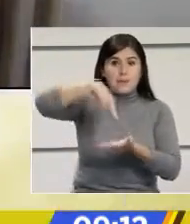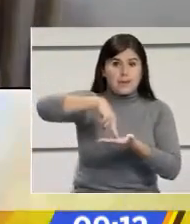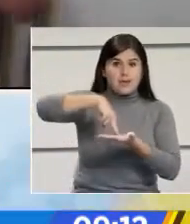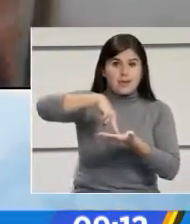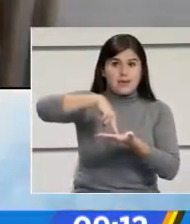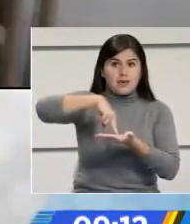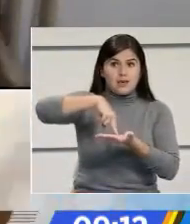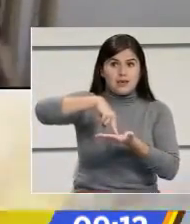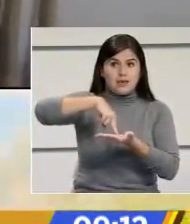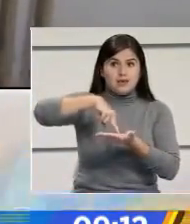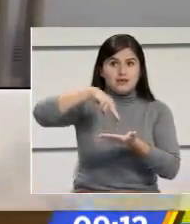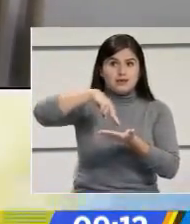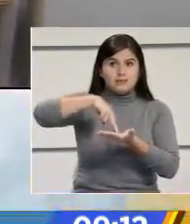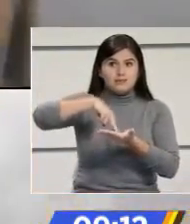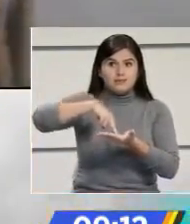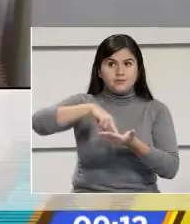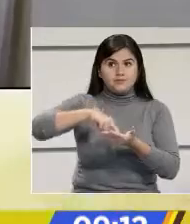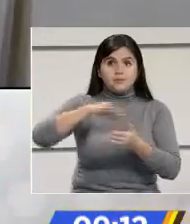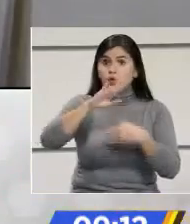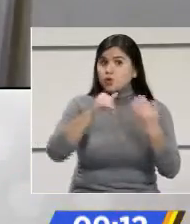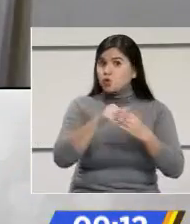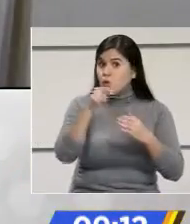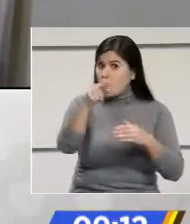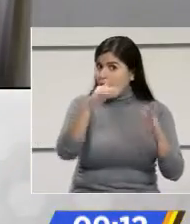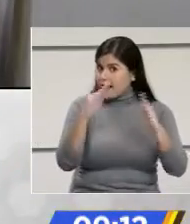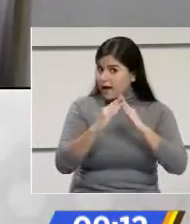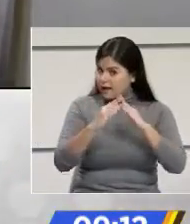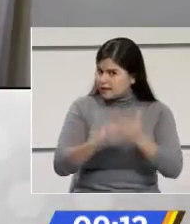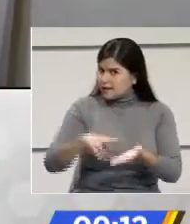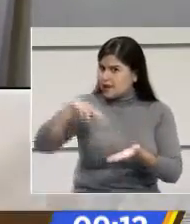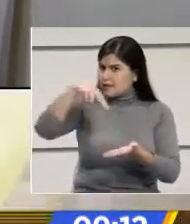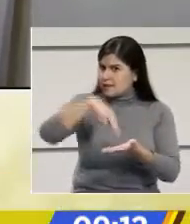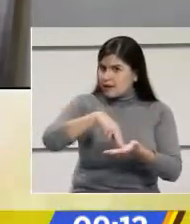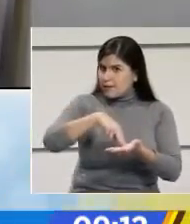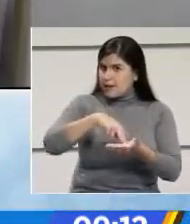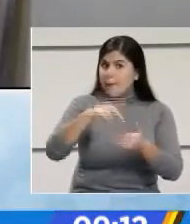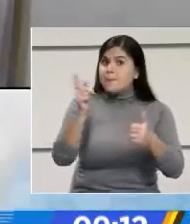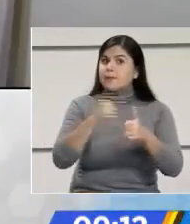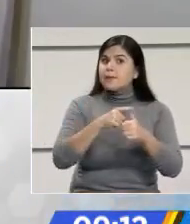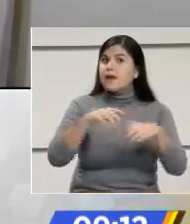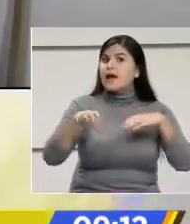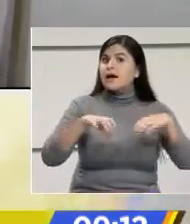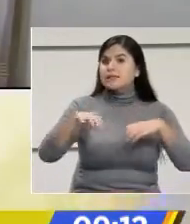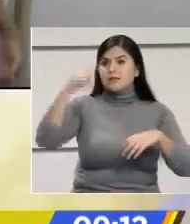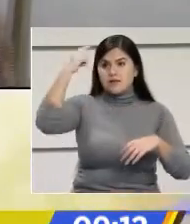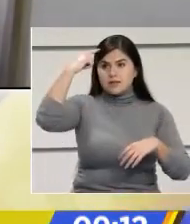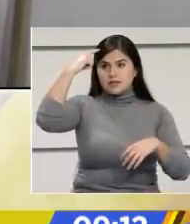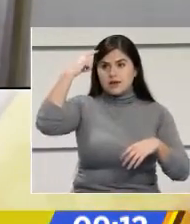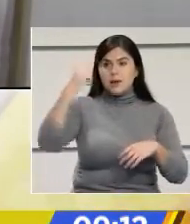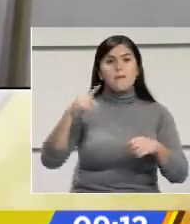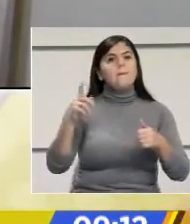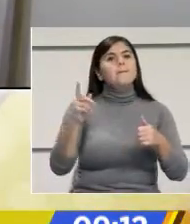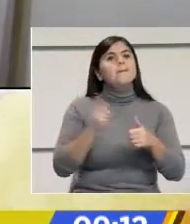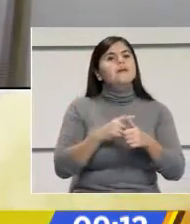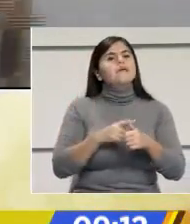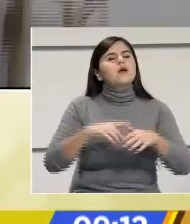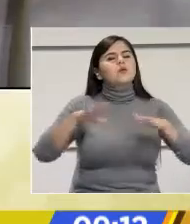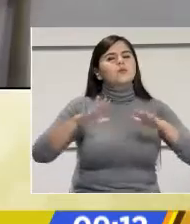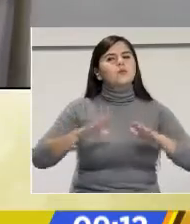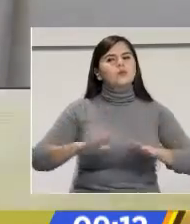Pongámonos de pie. Estamos de pie. Todos allá en casita. Okay, vamos primero a activar, pero vamos a relajarnos y vamos a tomar